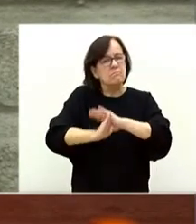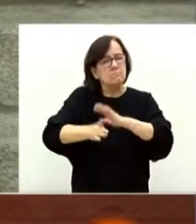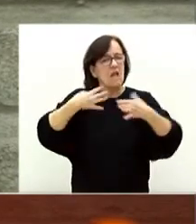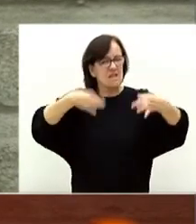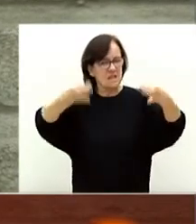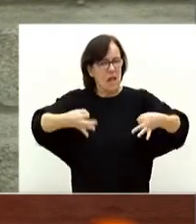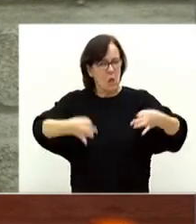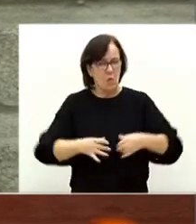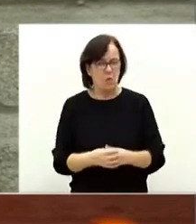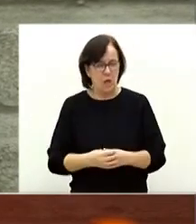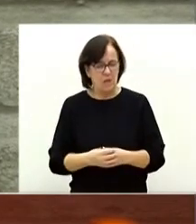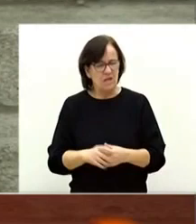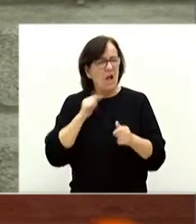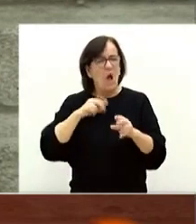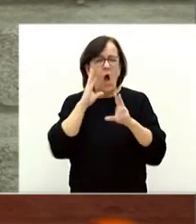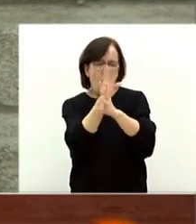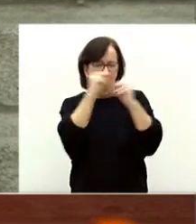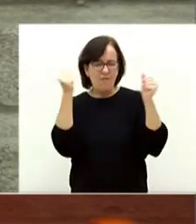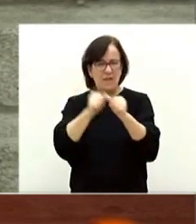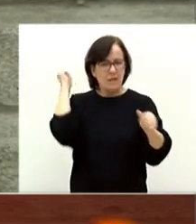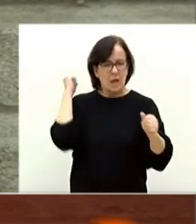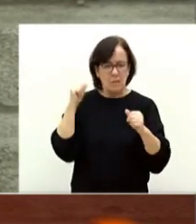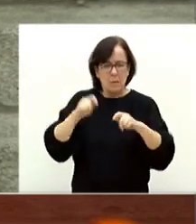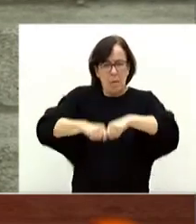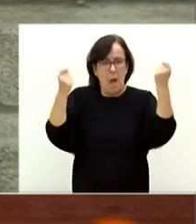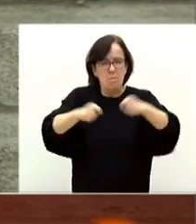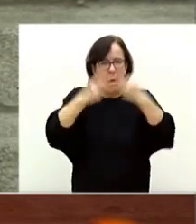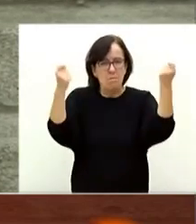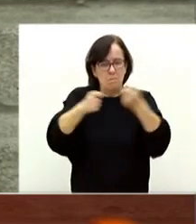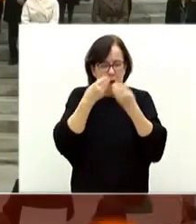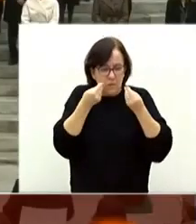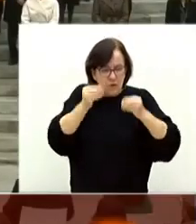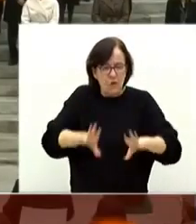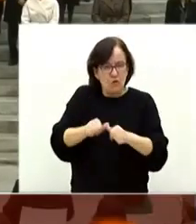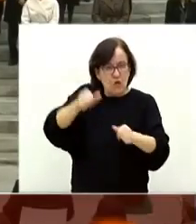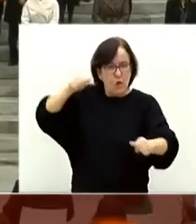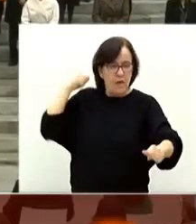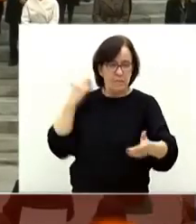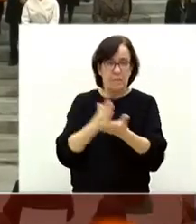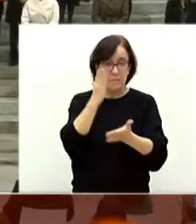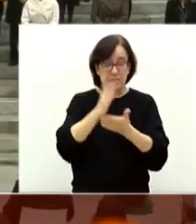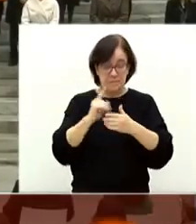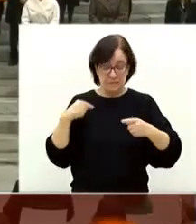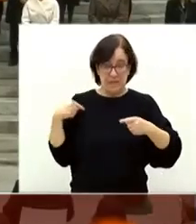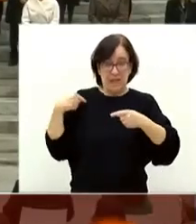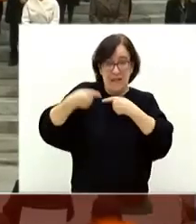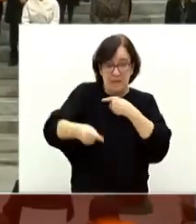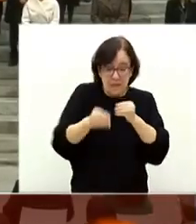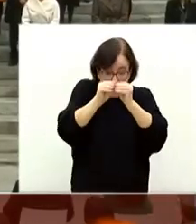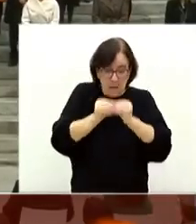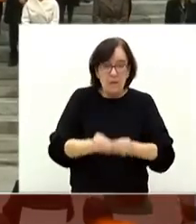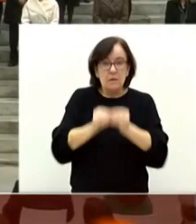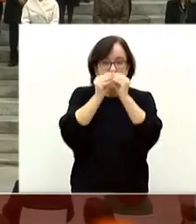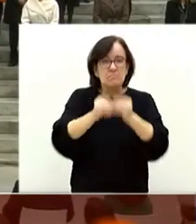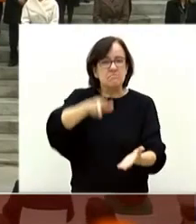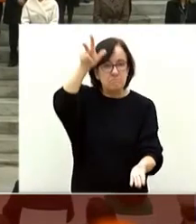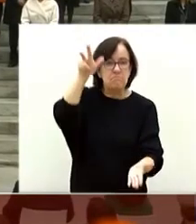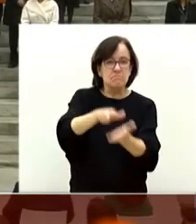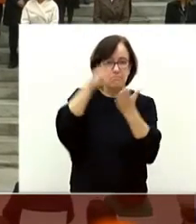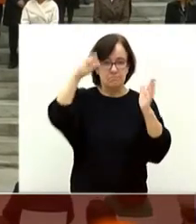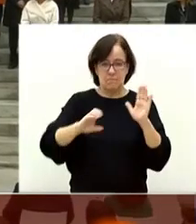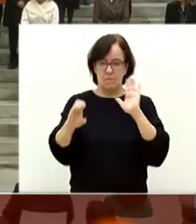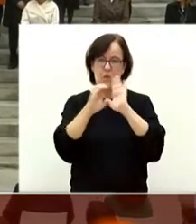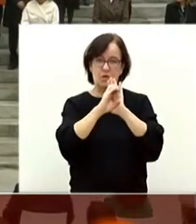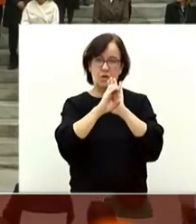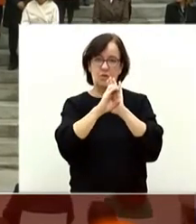segura, dejando atrás las quiebras de nuestra historia. Las generaciones que elaboraron y ratificaron la